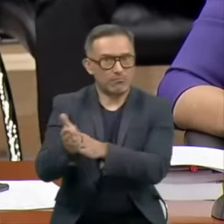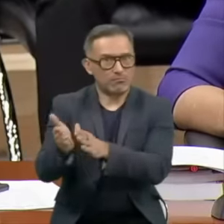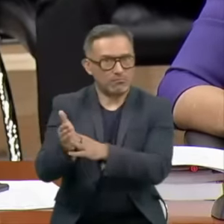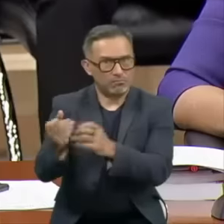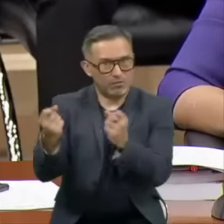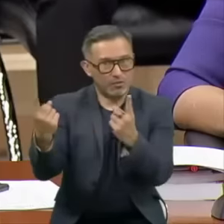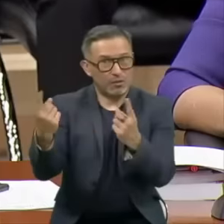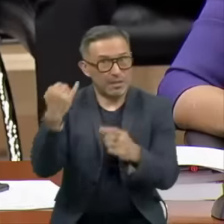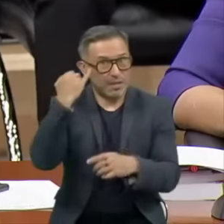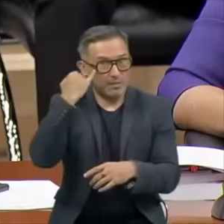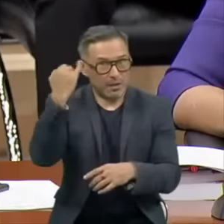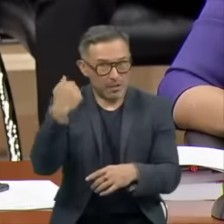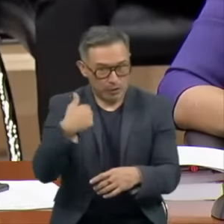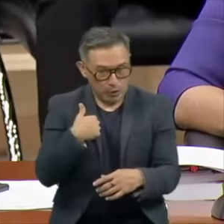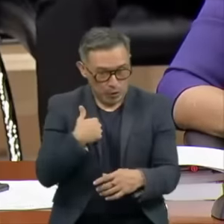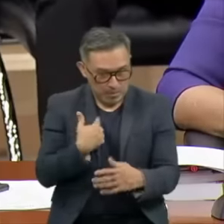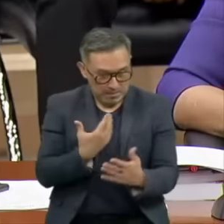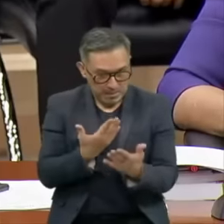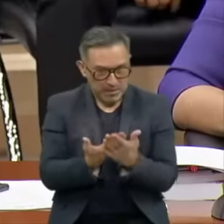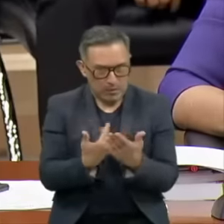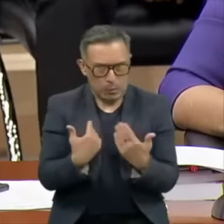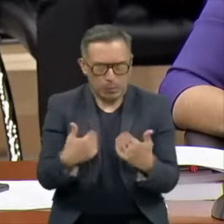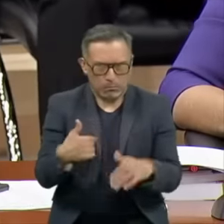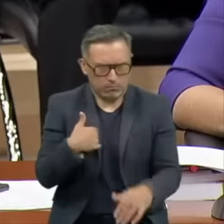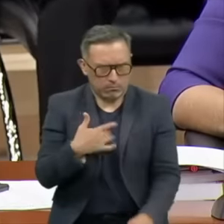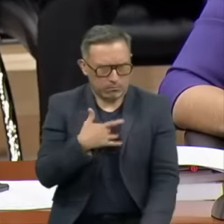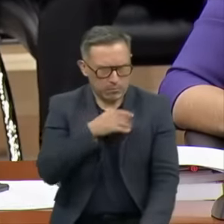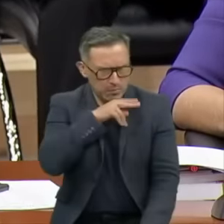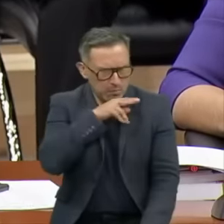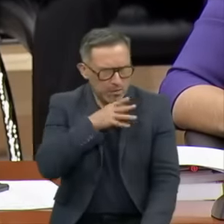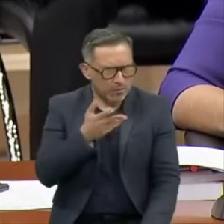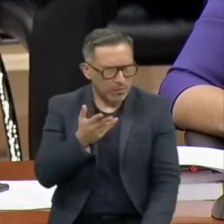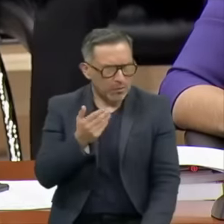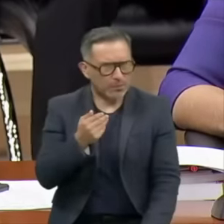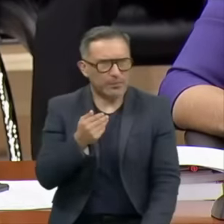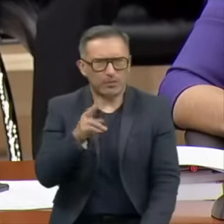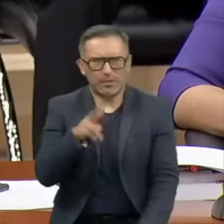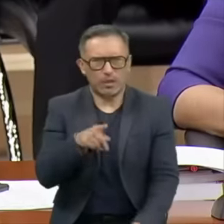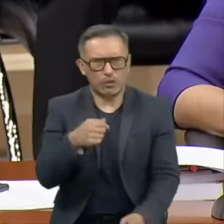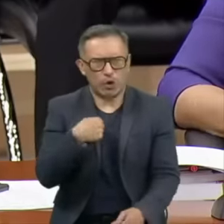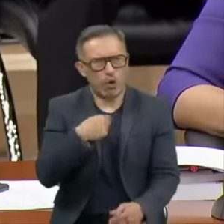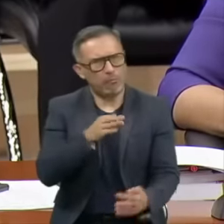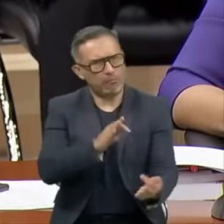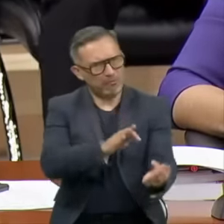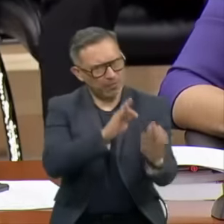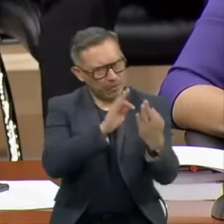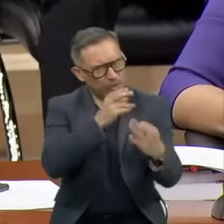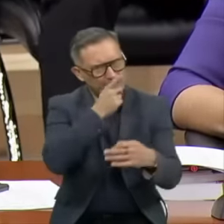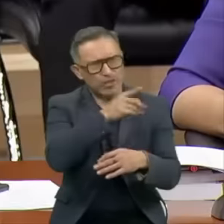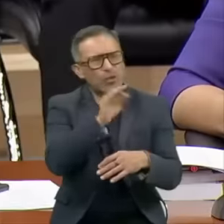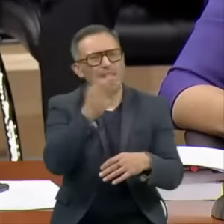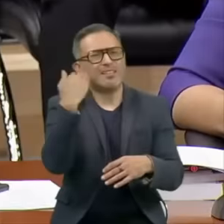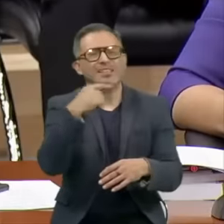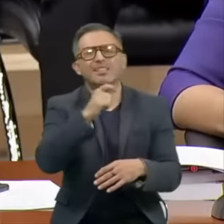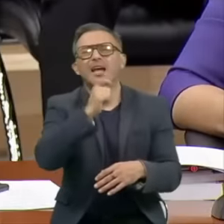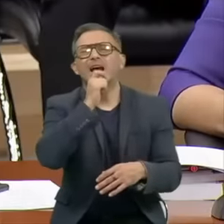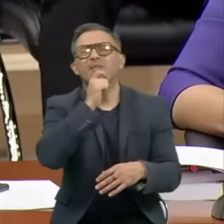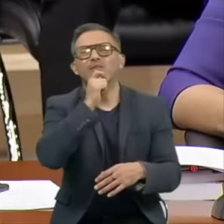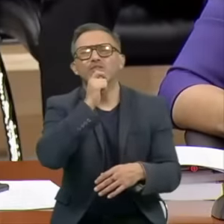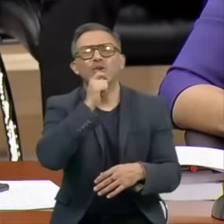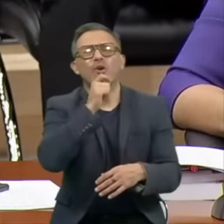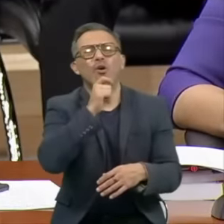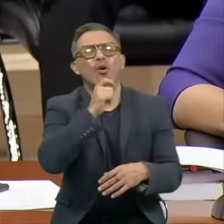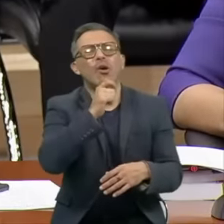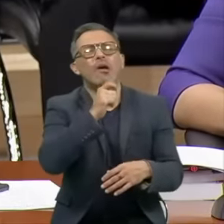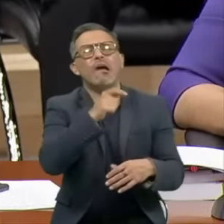hubiera presentado. Porque aquí dije claramente, bueno, se lo dije en su cara, no se lo mandé decir, que no era árbitro vendido, que era un jugador del otro